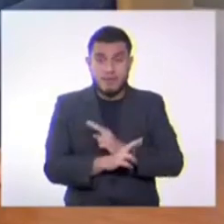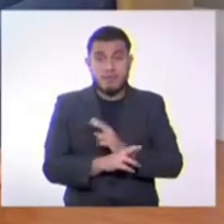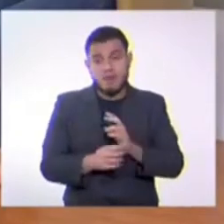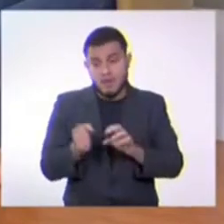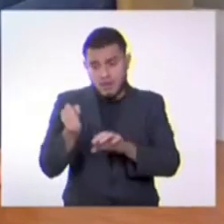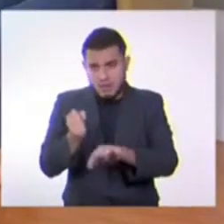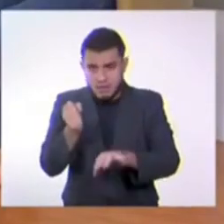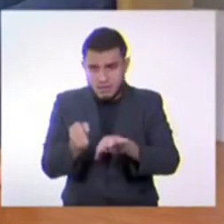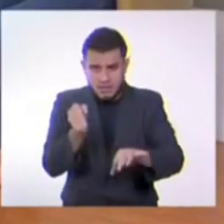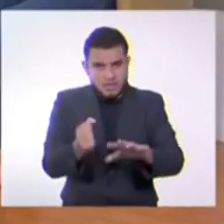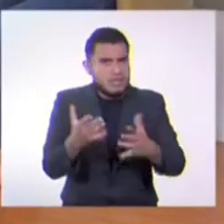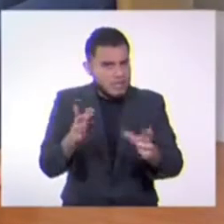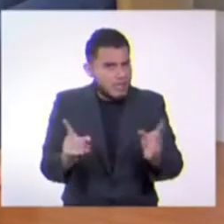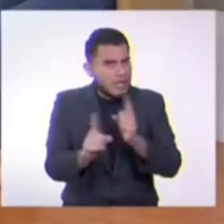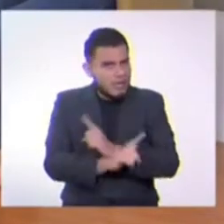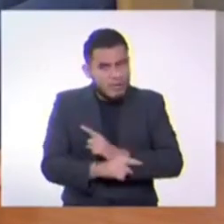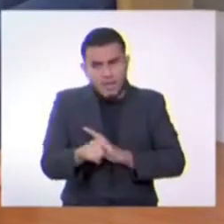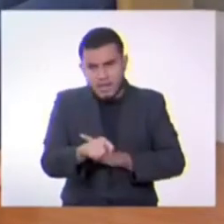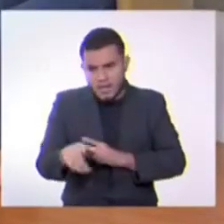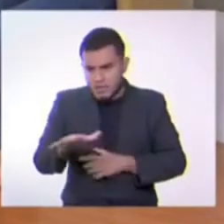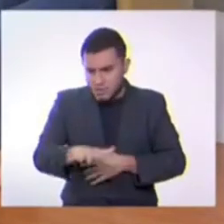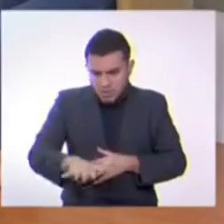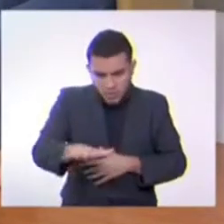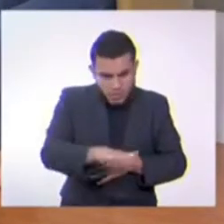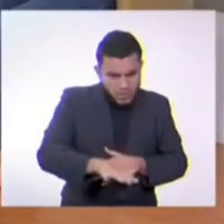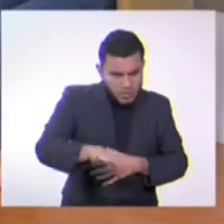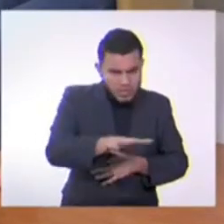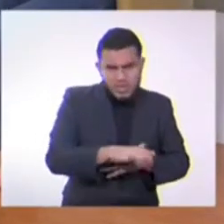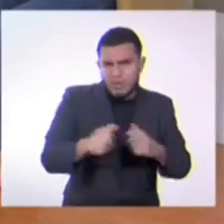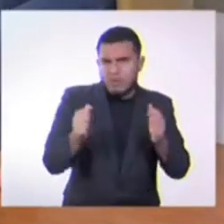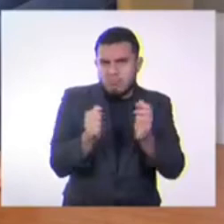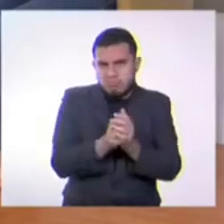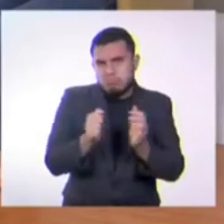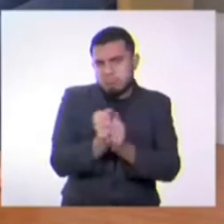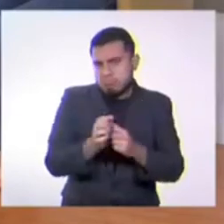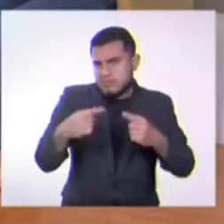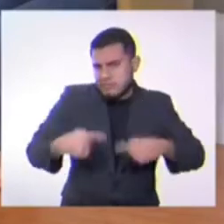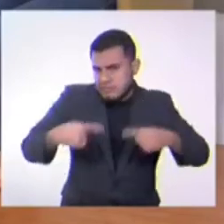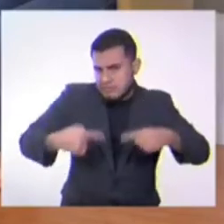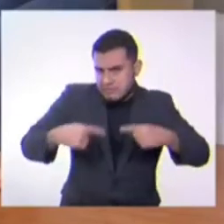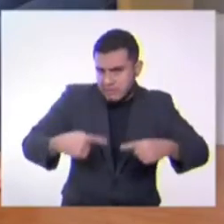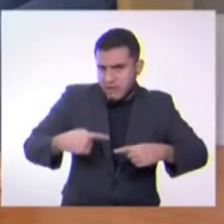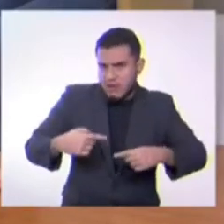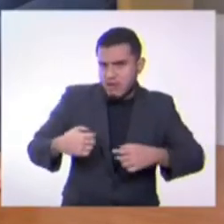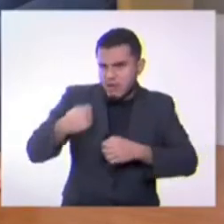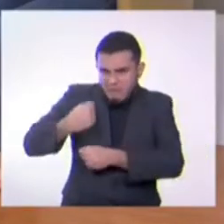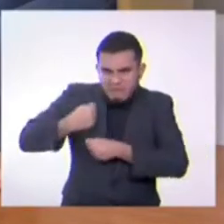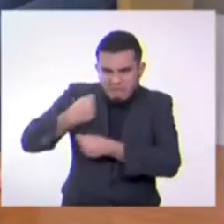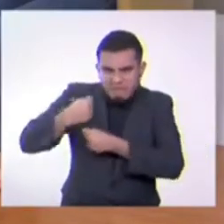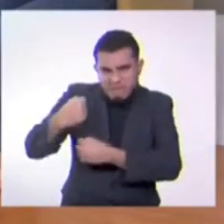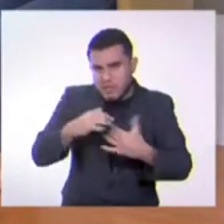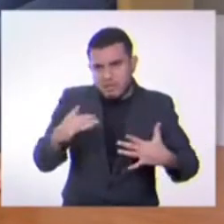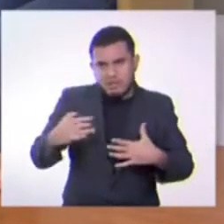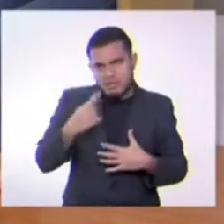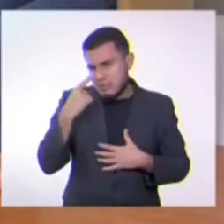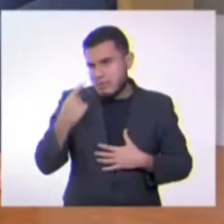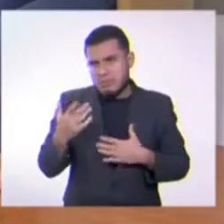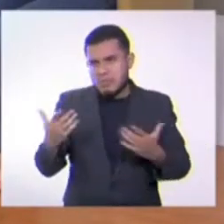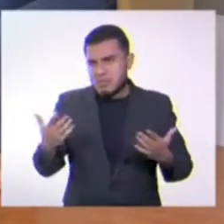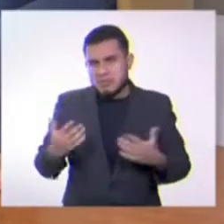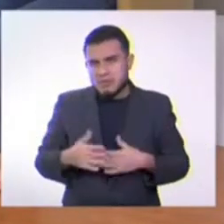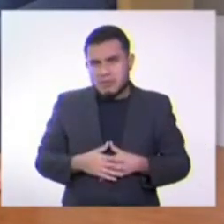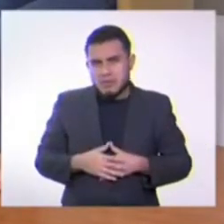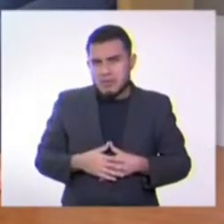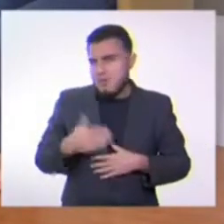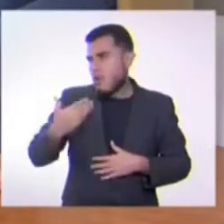de que esos vestigios de los conflictos todavía se puedan mantener, estos levantamientos? Obviamente nosotros no hemos visto como lo